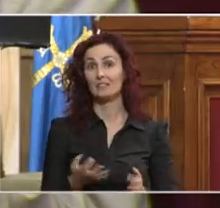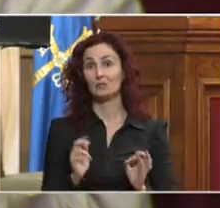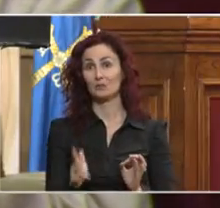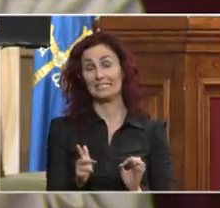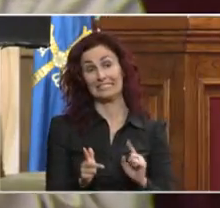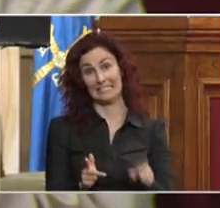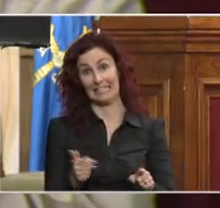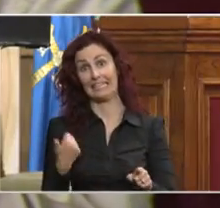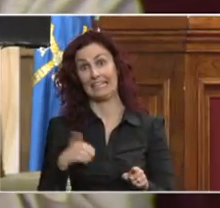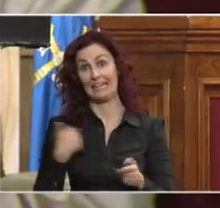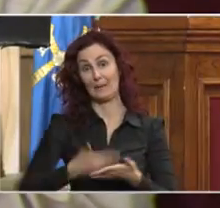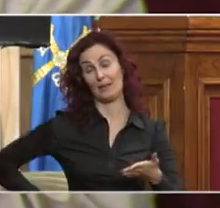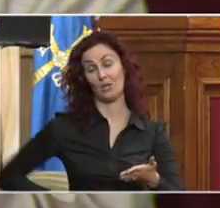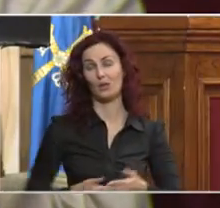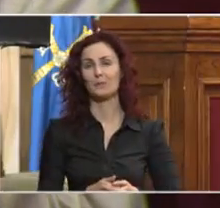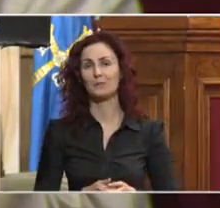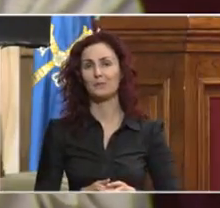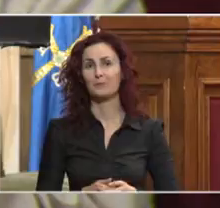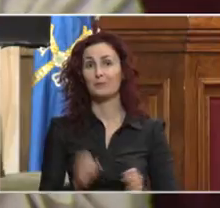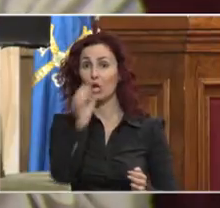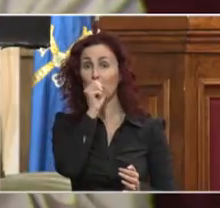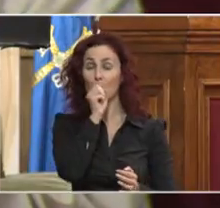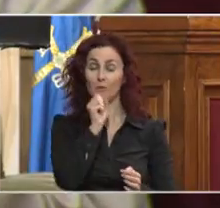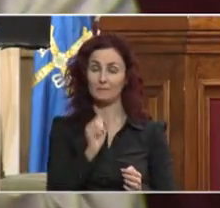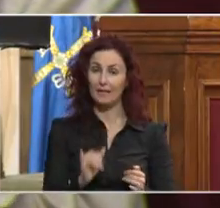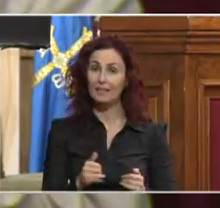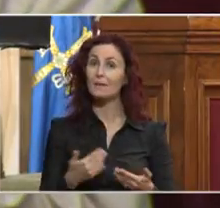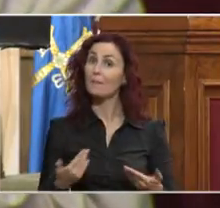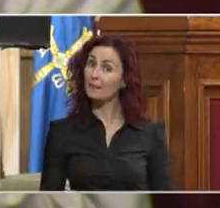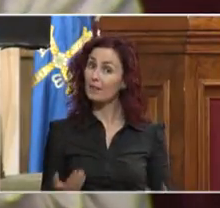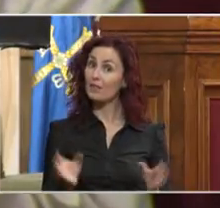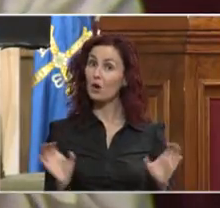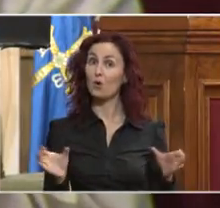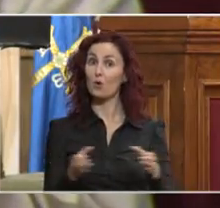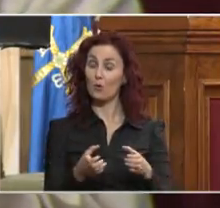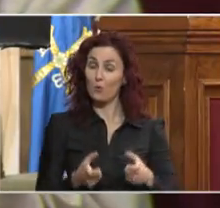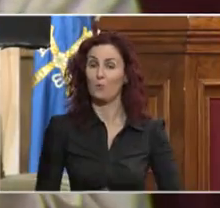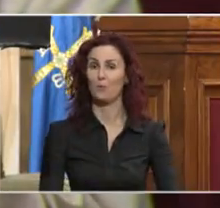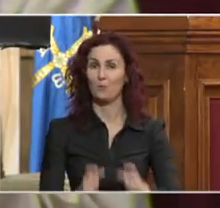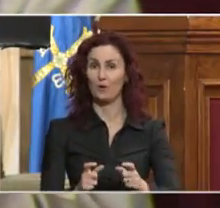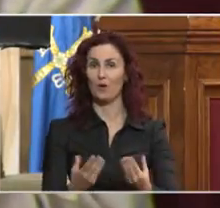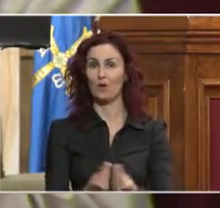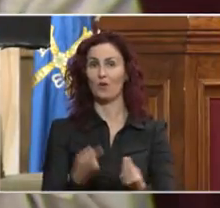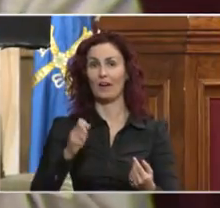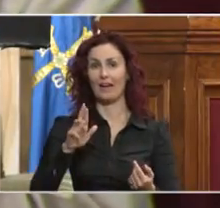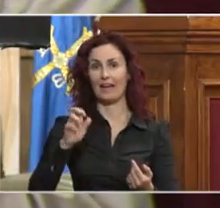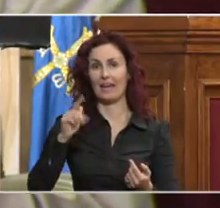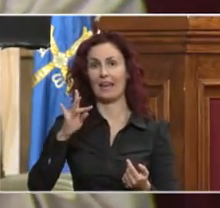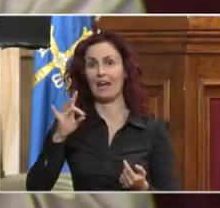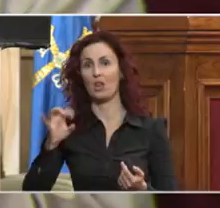chistes sobre el grupo, sobre el coro. Y bueno, en ese grupo, junto con Gerardo Massana,